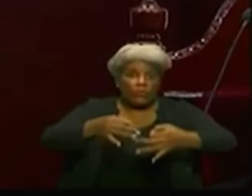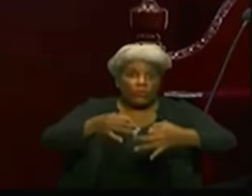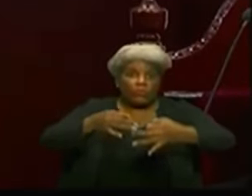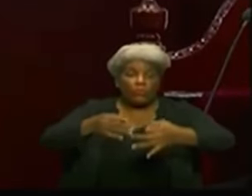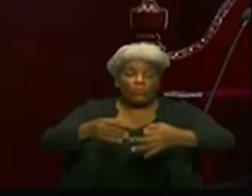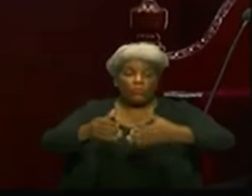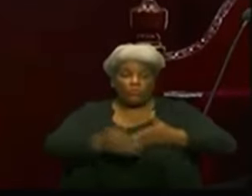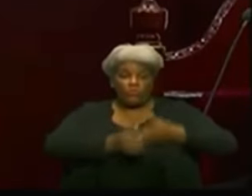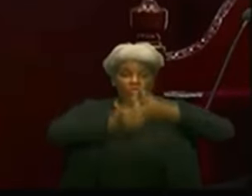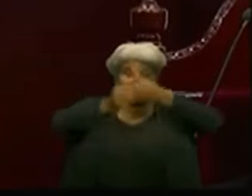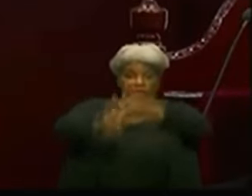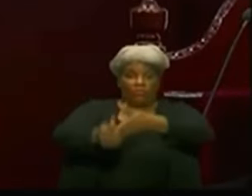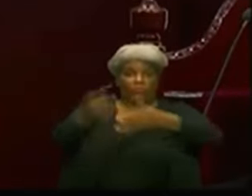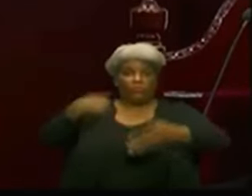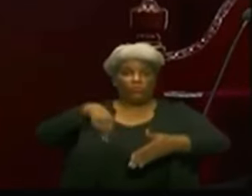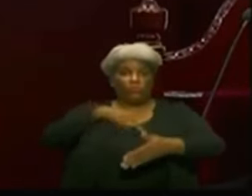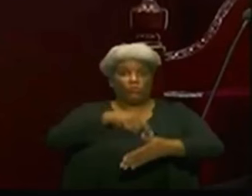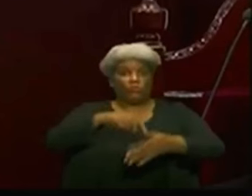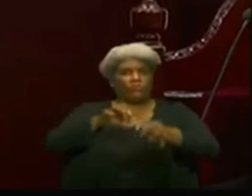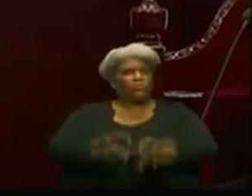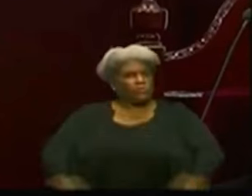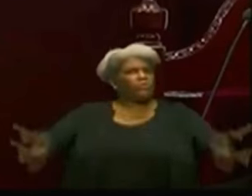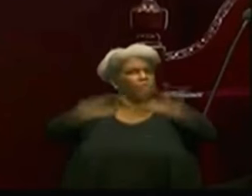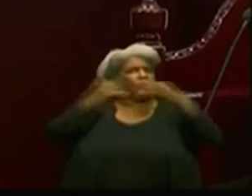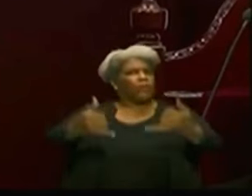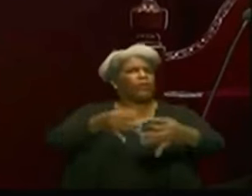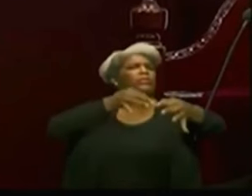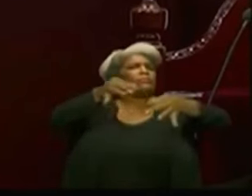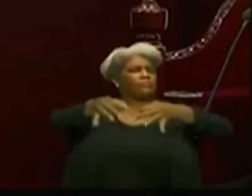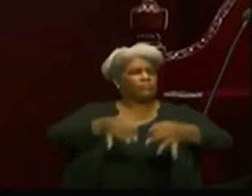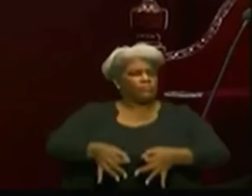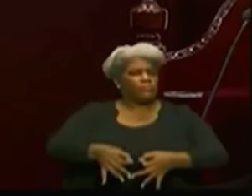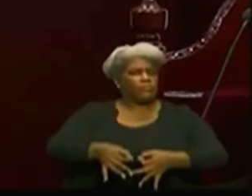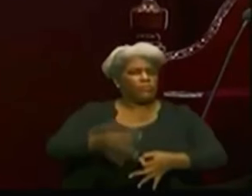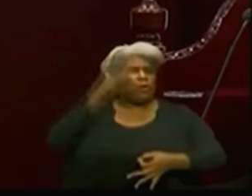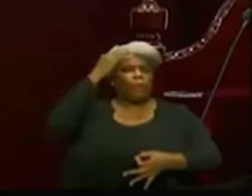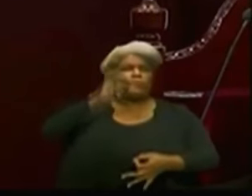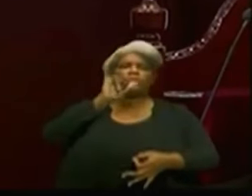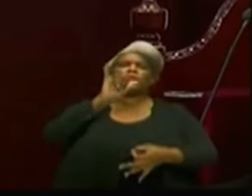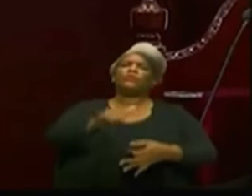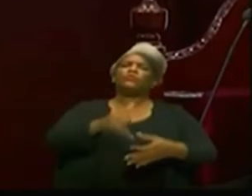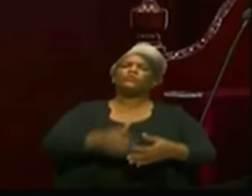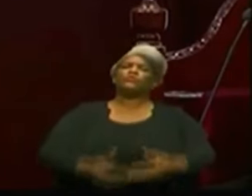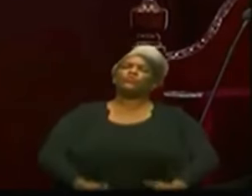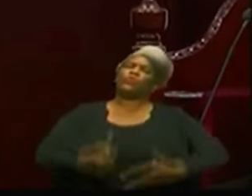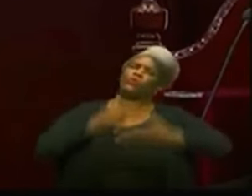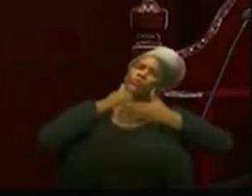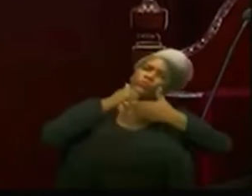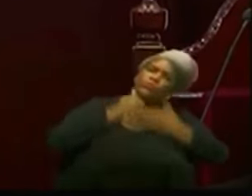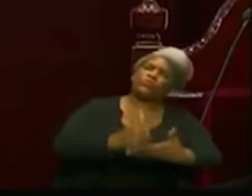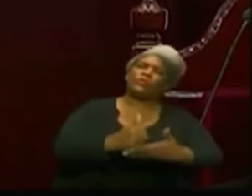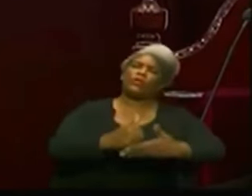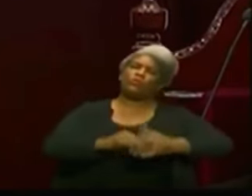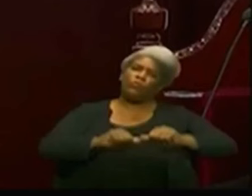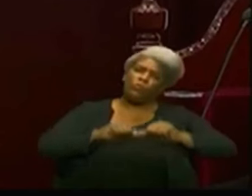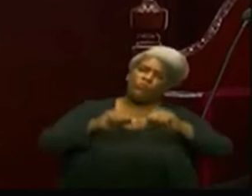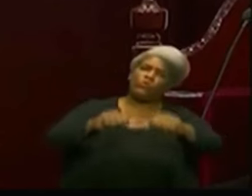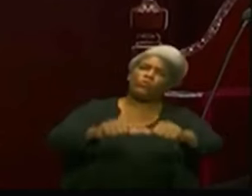Creo importante hablar hoy de estos bienes intangibles, porque son los que garantizan nuestra permanencia como